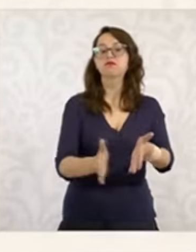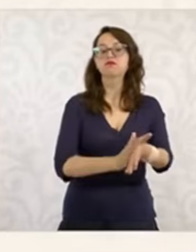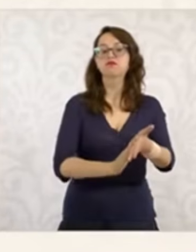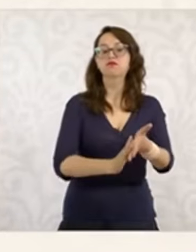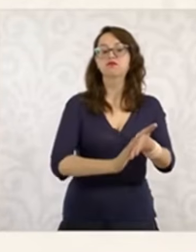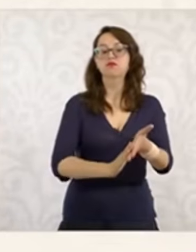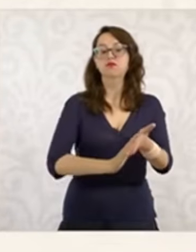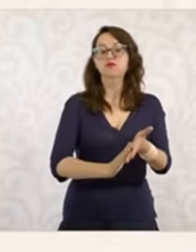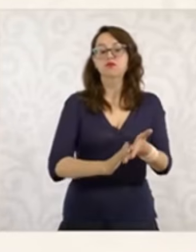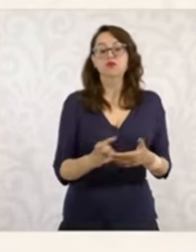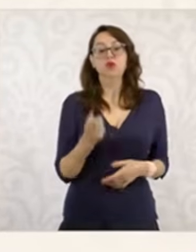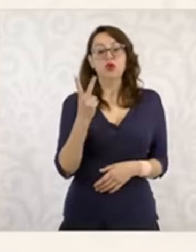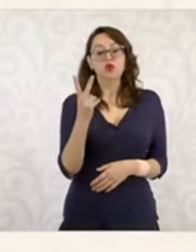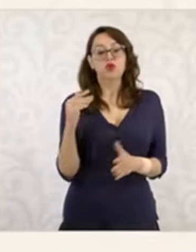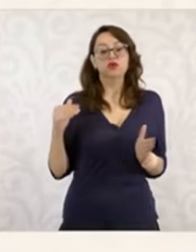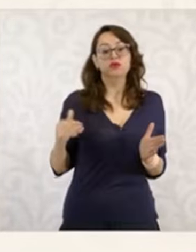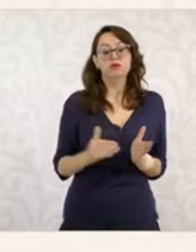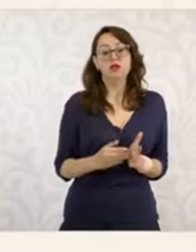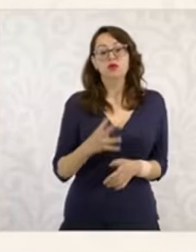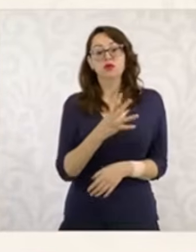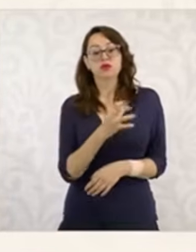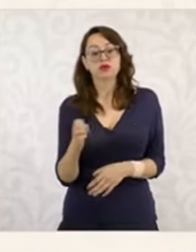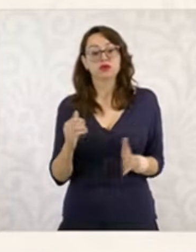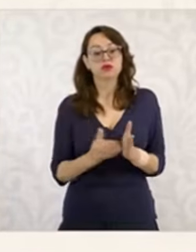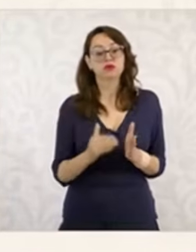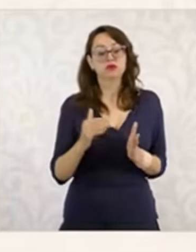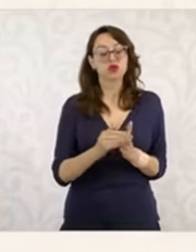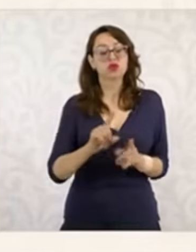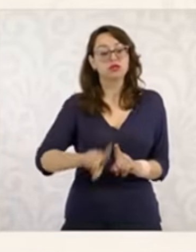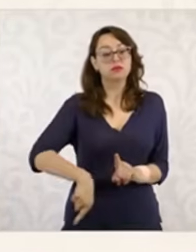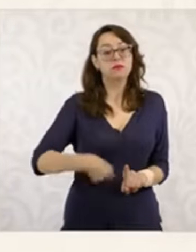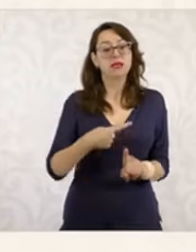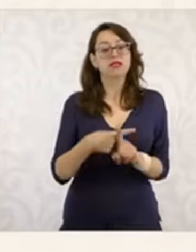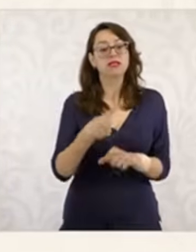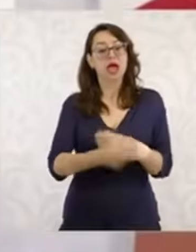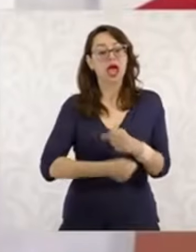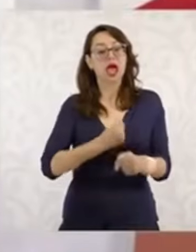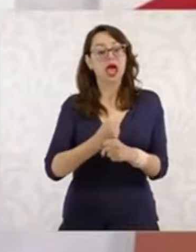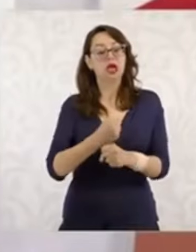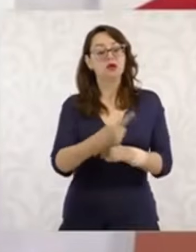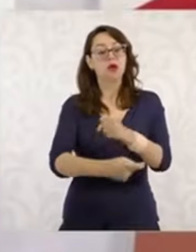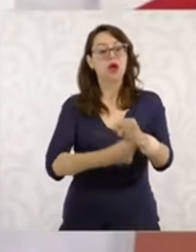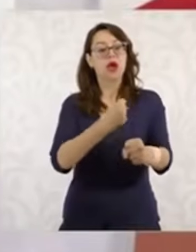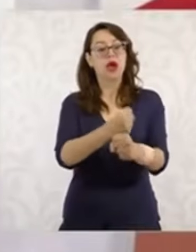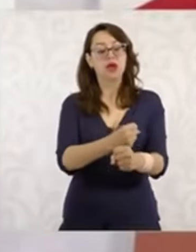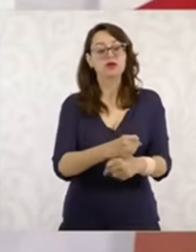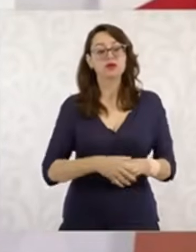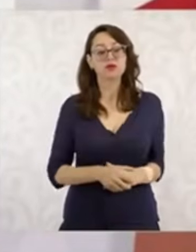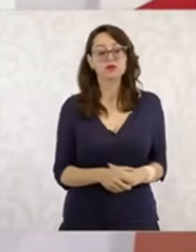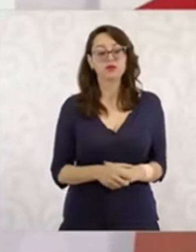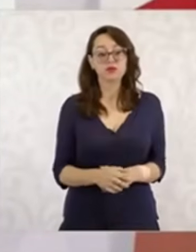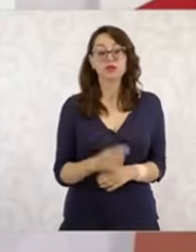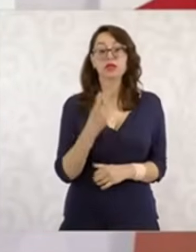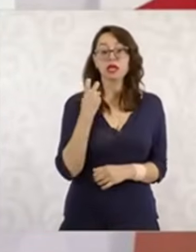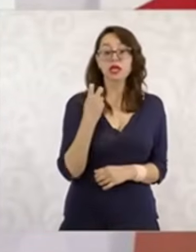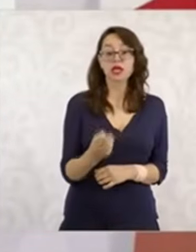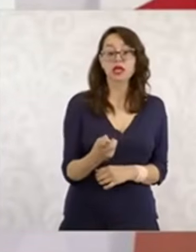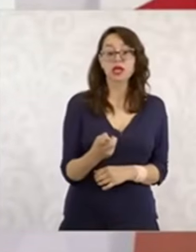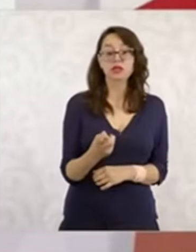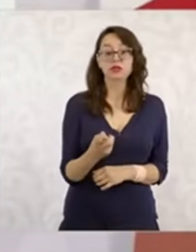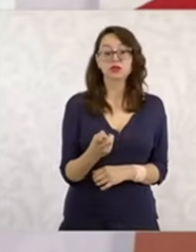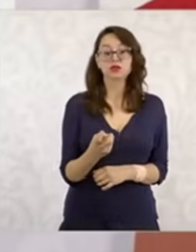representa 2,400 millones de pesos adicionales por año. Esto está muy por encima de